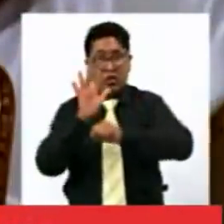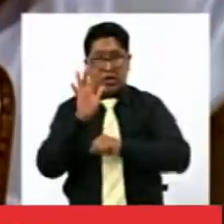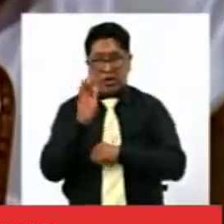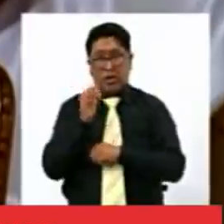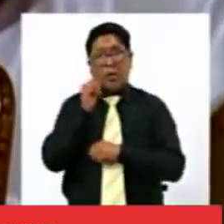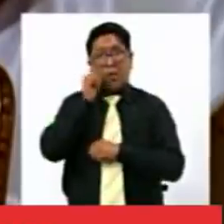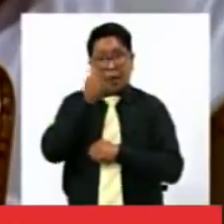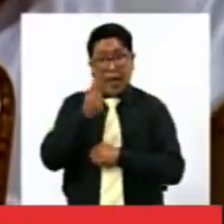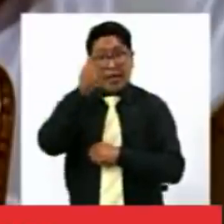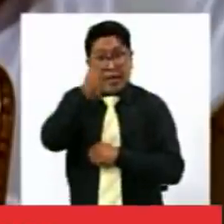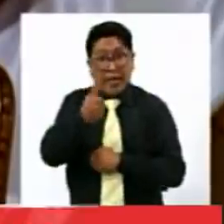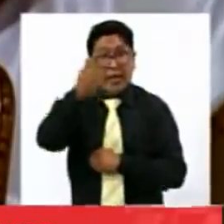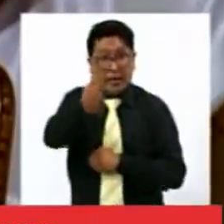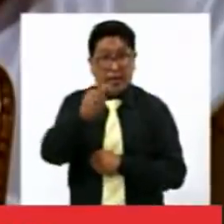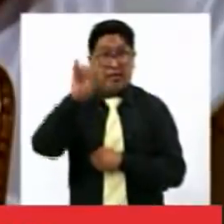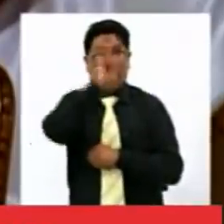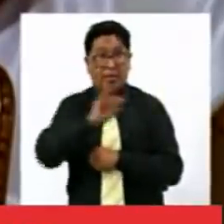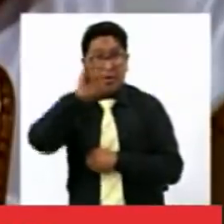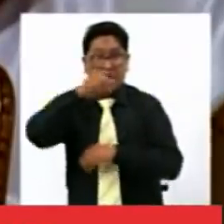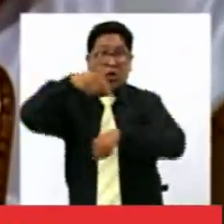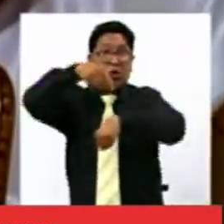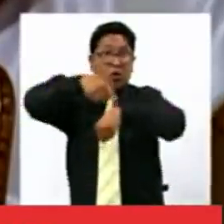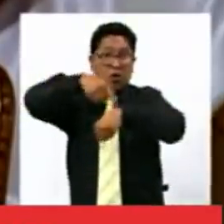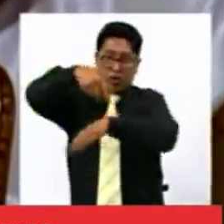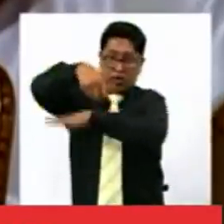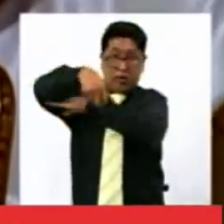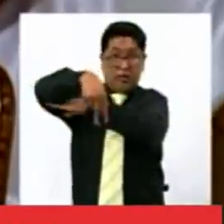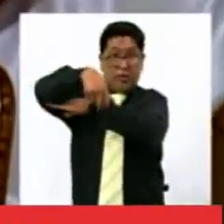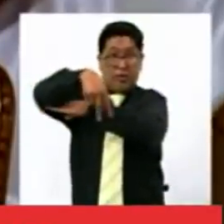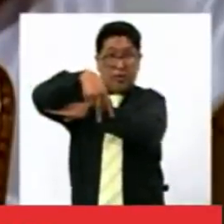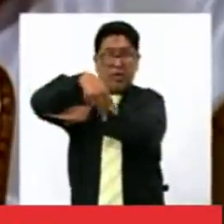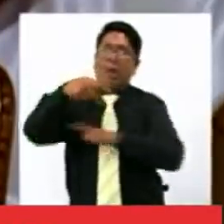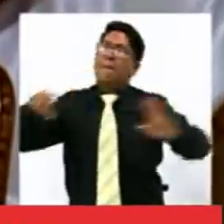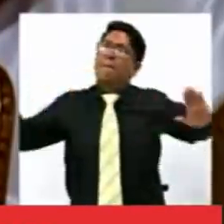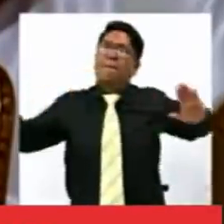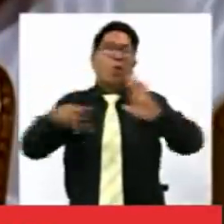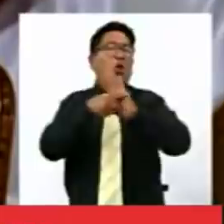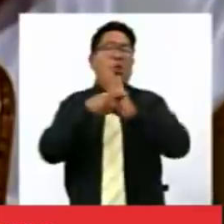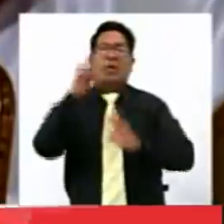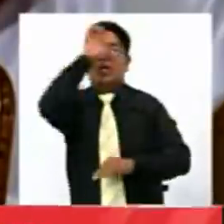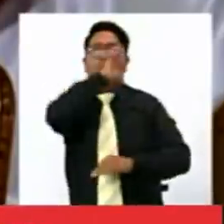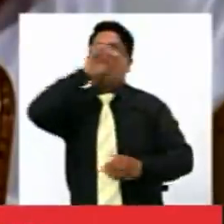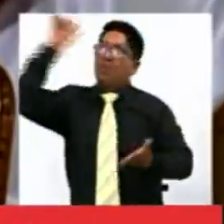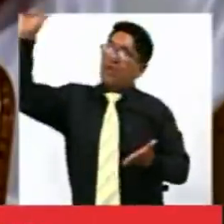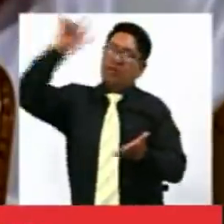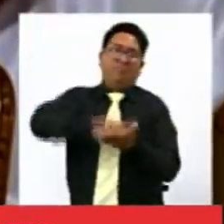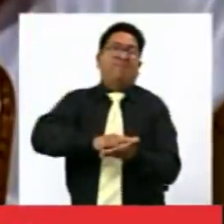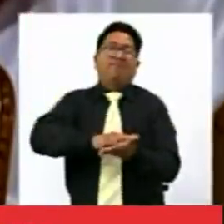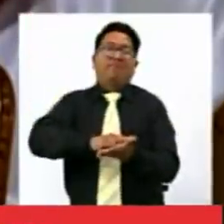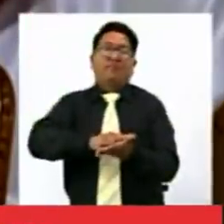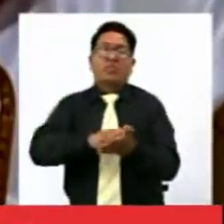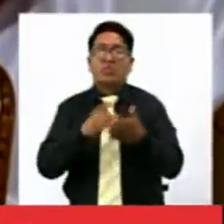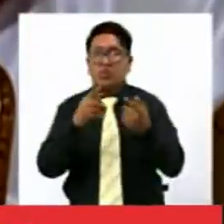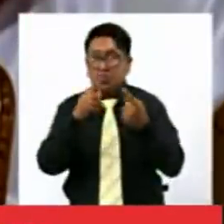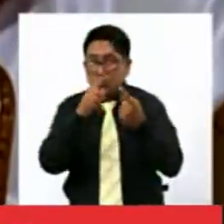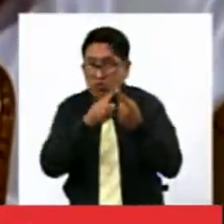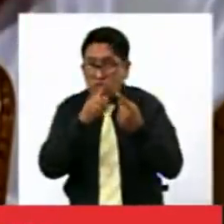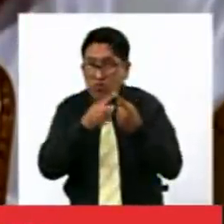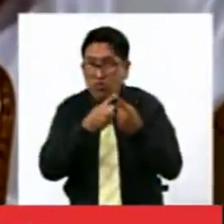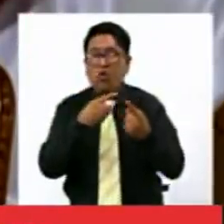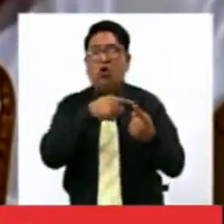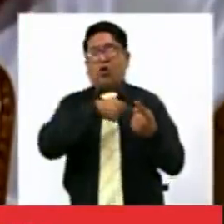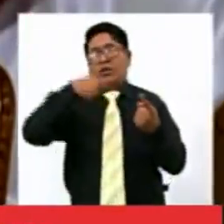a las 0 horas se prohíben viajeros que vengan de europa en concreto de los países del espacio schengen